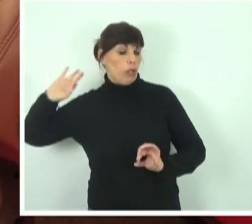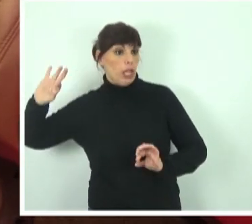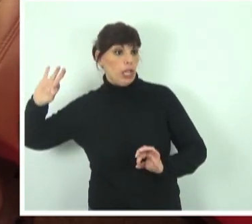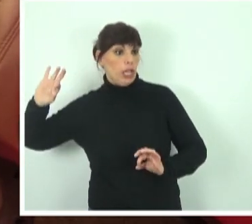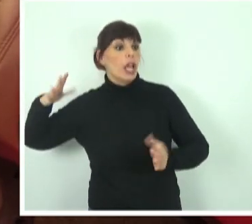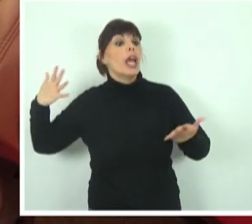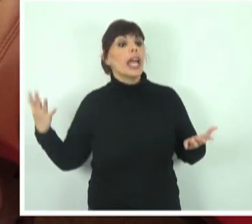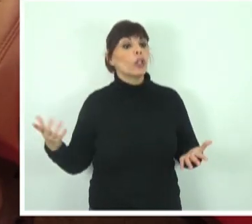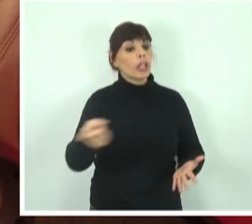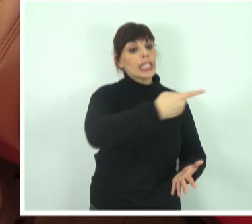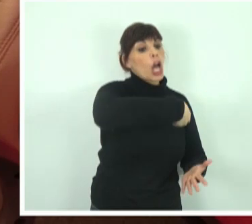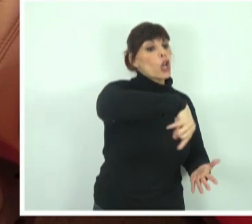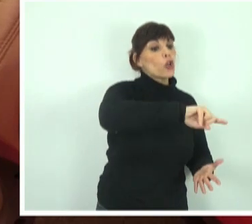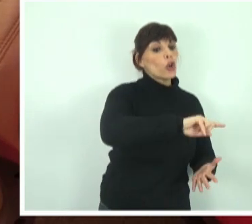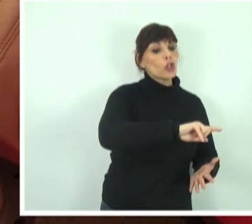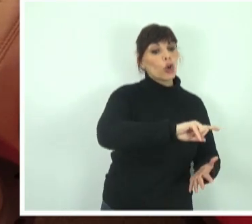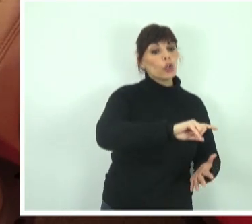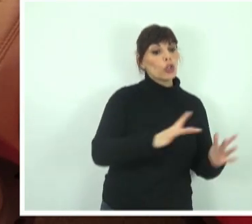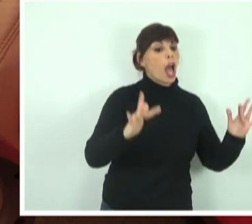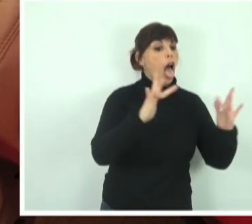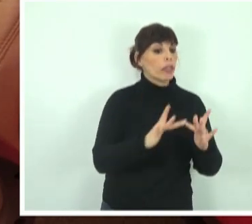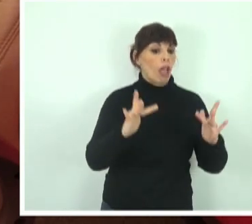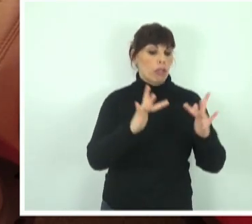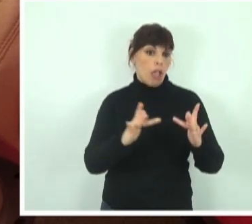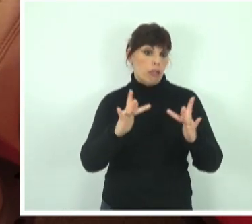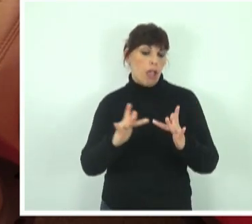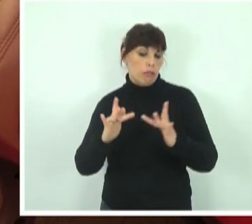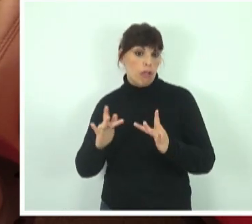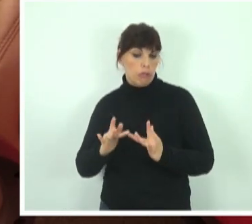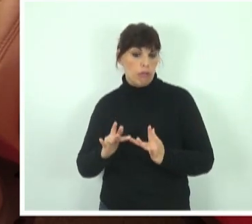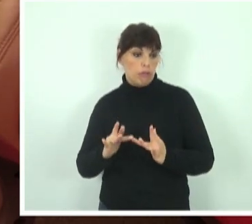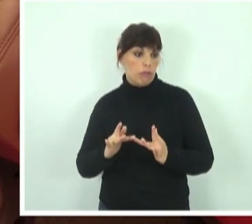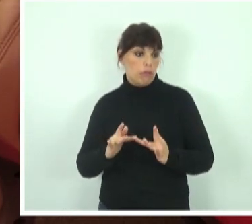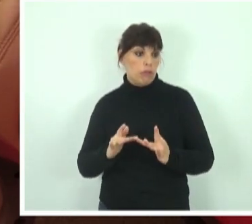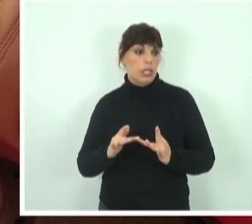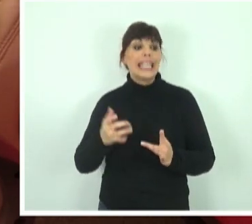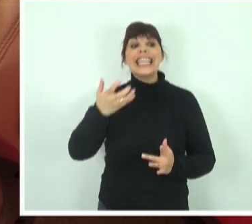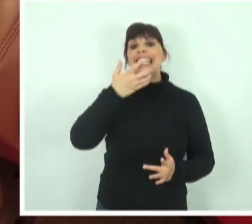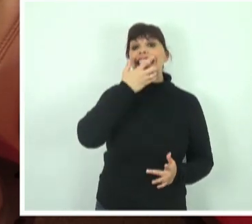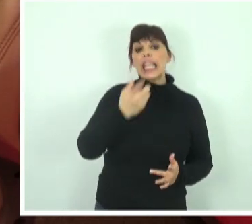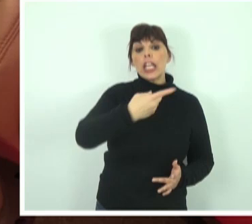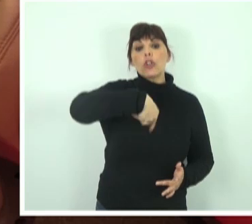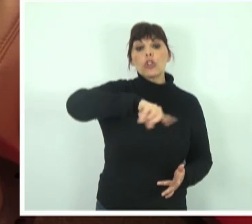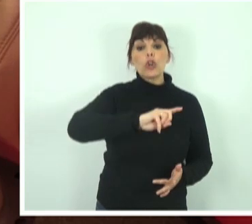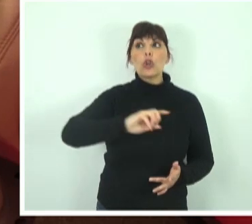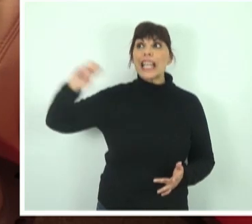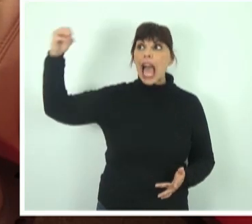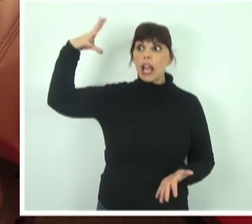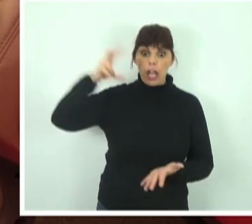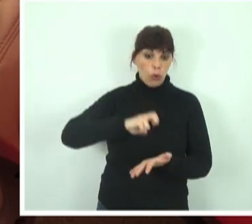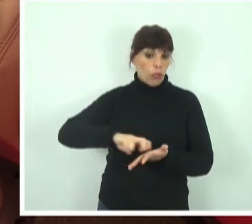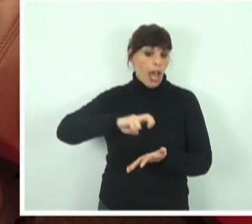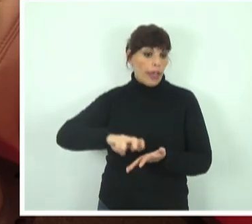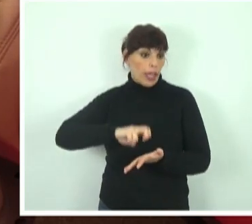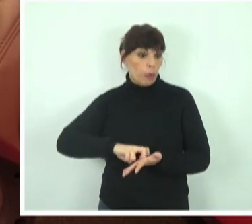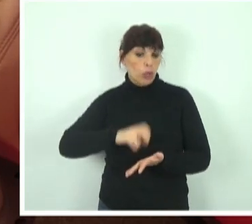otros. ¿Has oído? Si tú andas en la luz, como Él está en la luz, entonces tienes